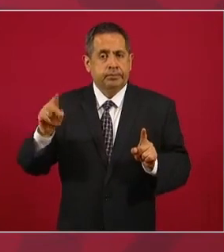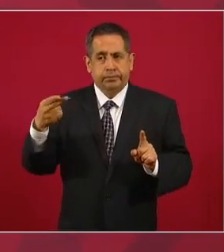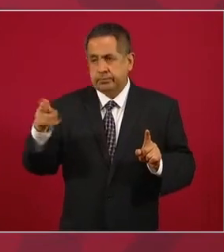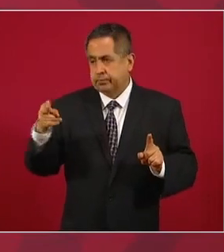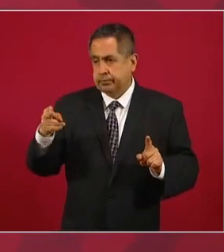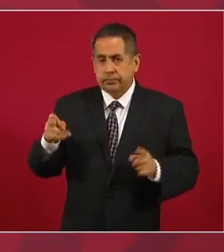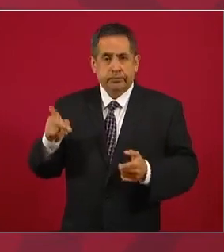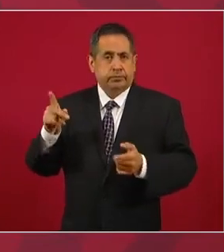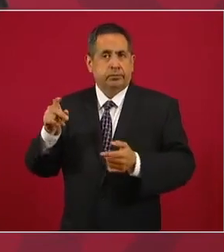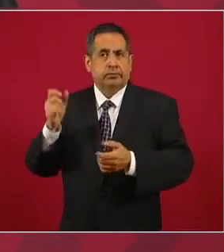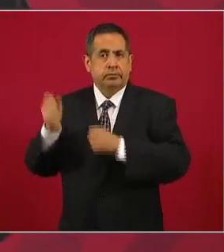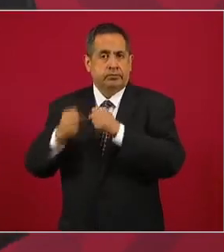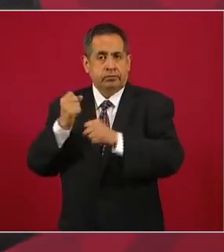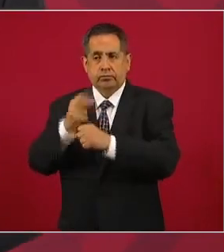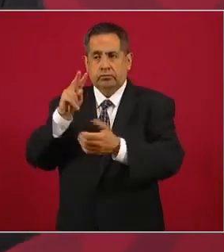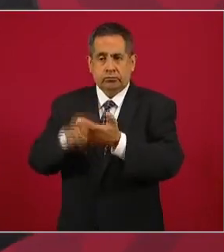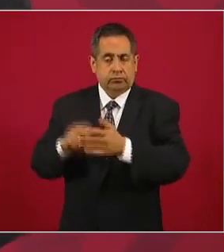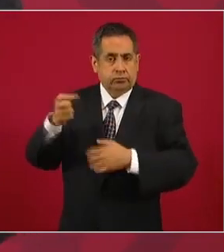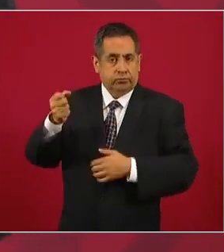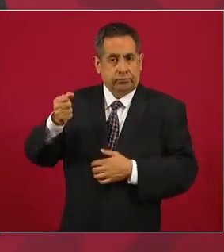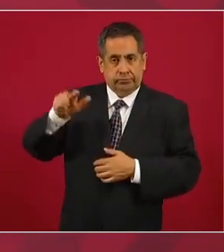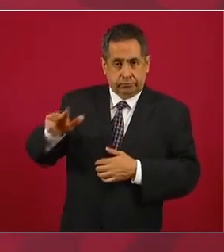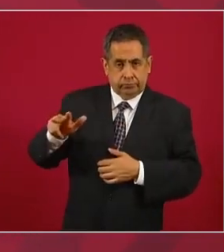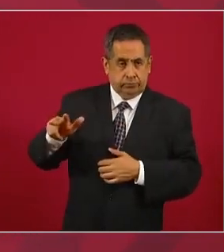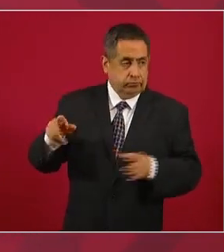de noviembre de 2018,